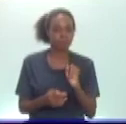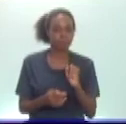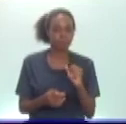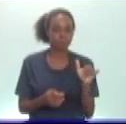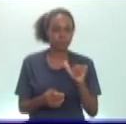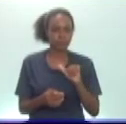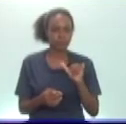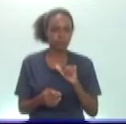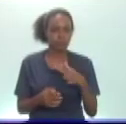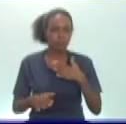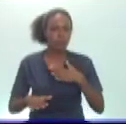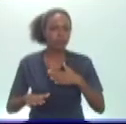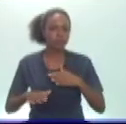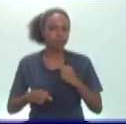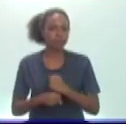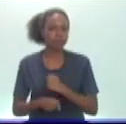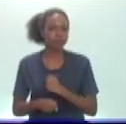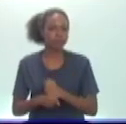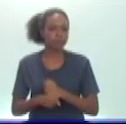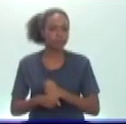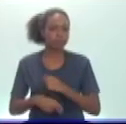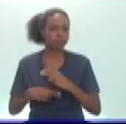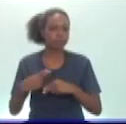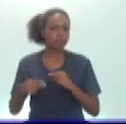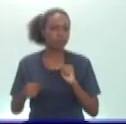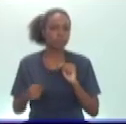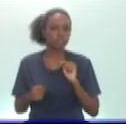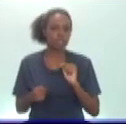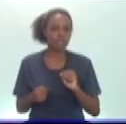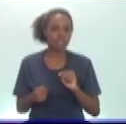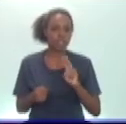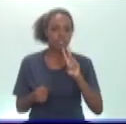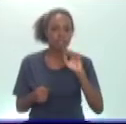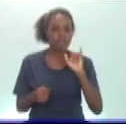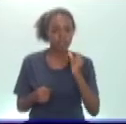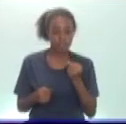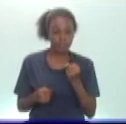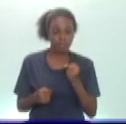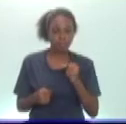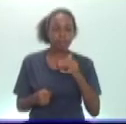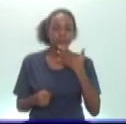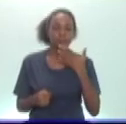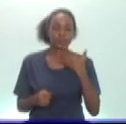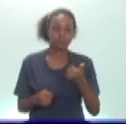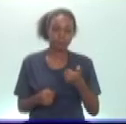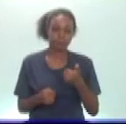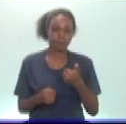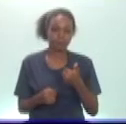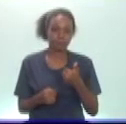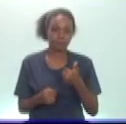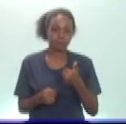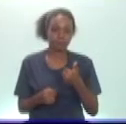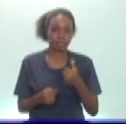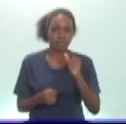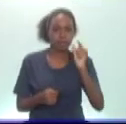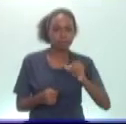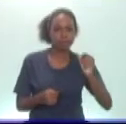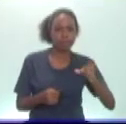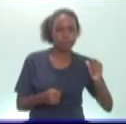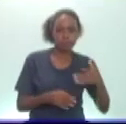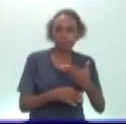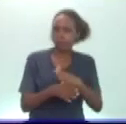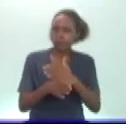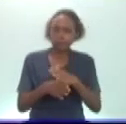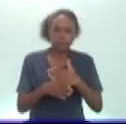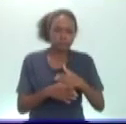del procedimiento que ustedes siguieron, ese ejercicio, esa vía es correcta. Y por lo tanto, una persona lo puede hacer de una manera, otro lo puede hacer